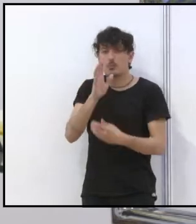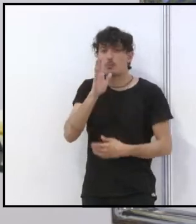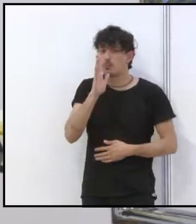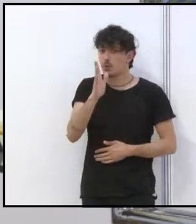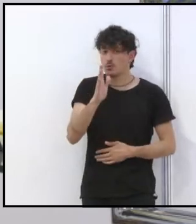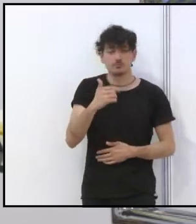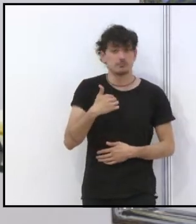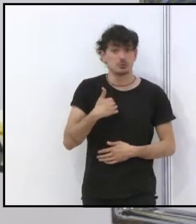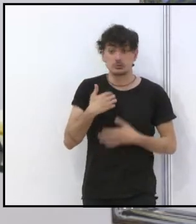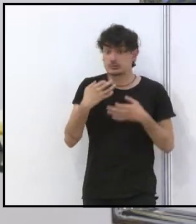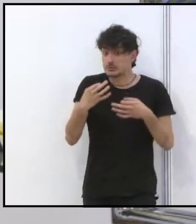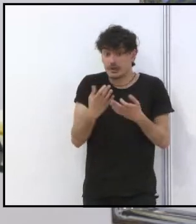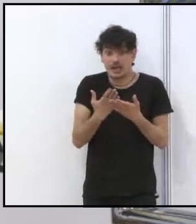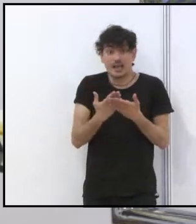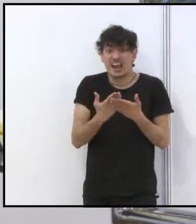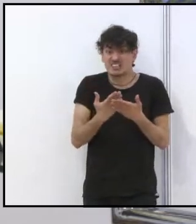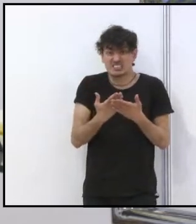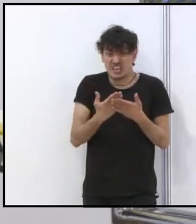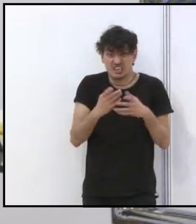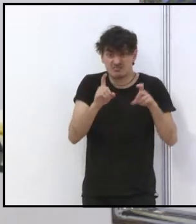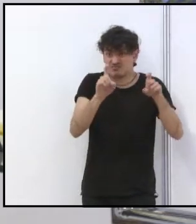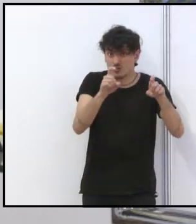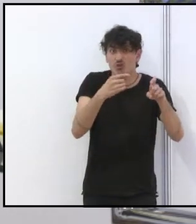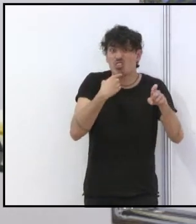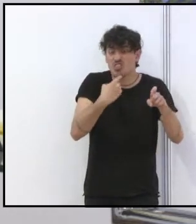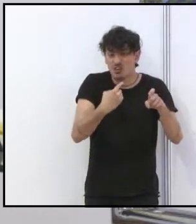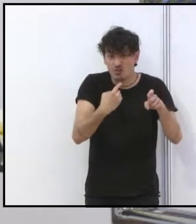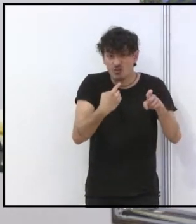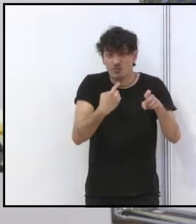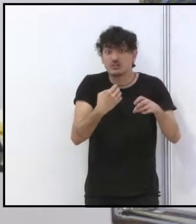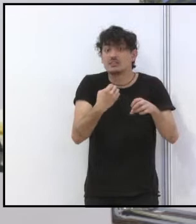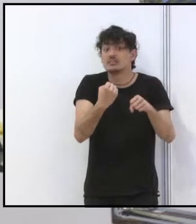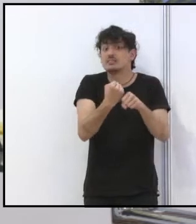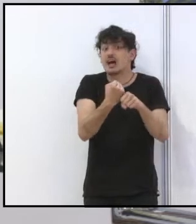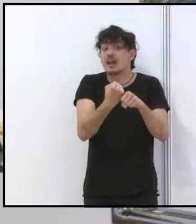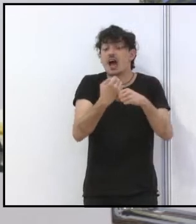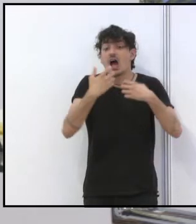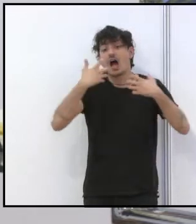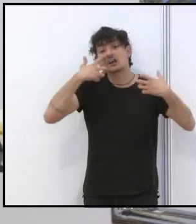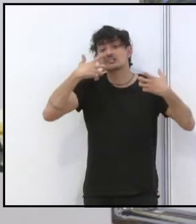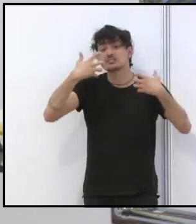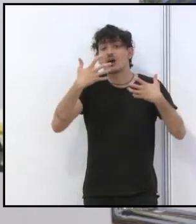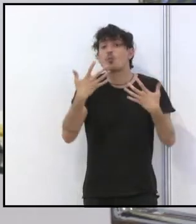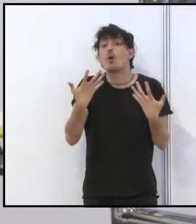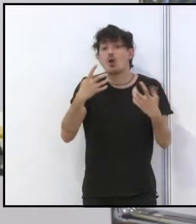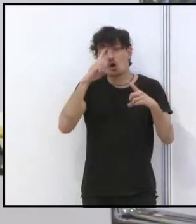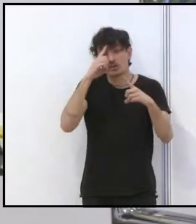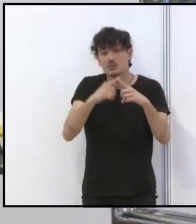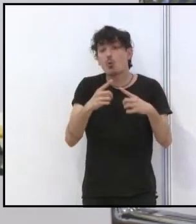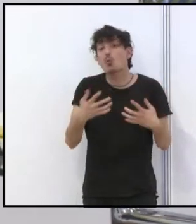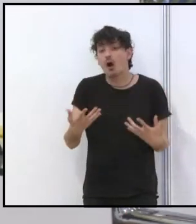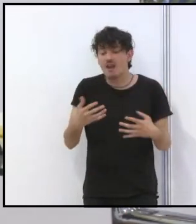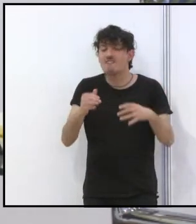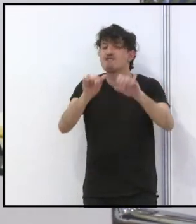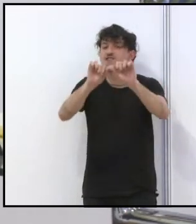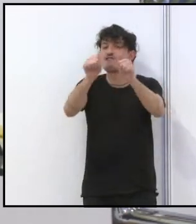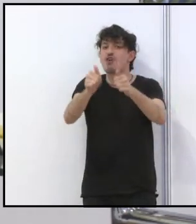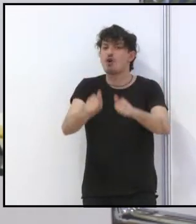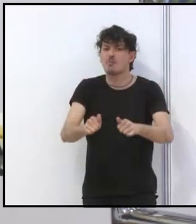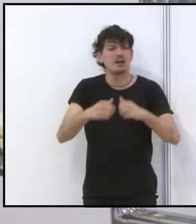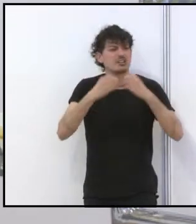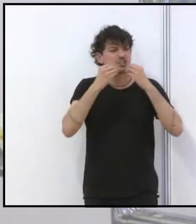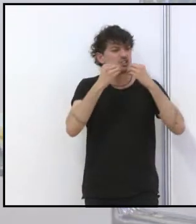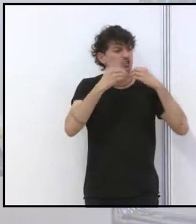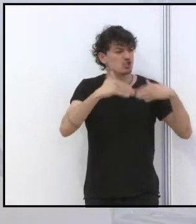siempre en clase digo que la tarea, la verdadera tarea del artista es dar forma. Historias para contar tenemos